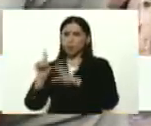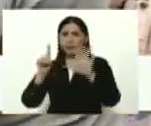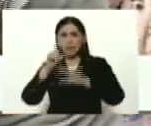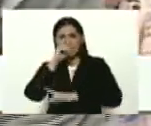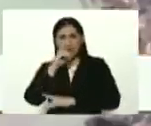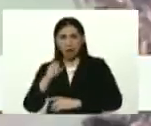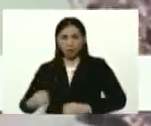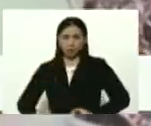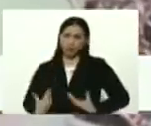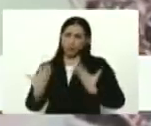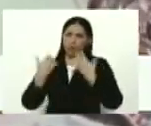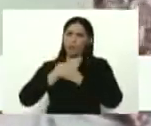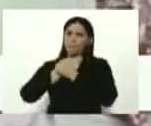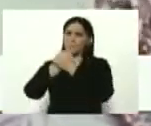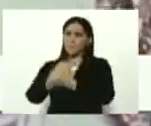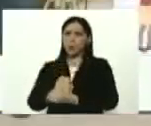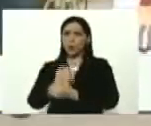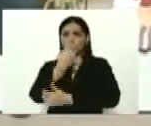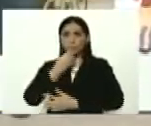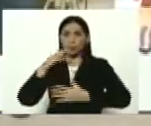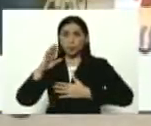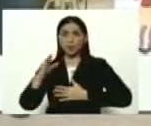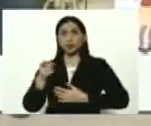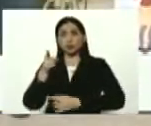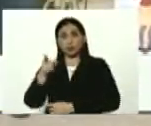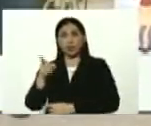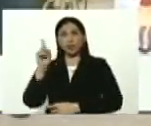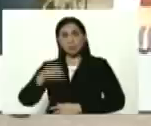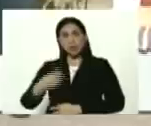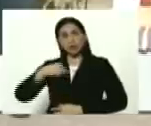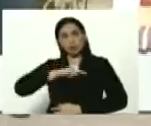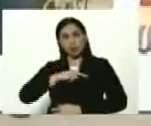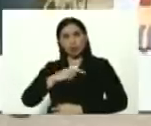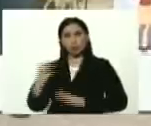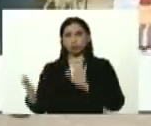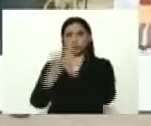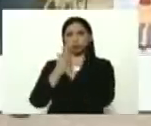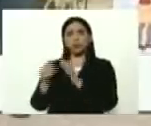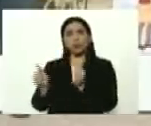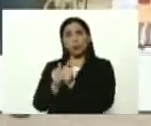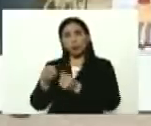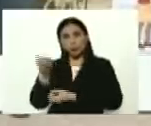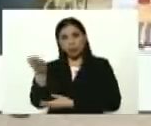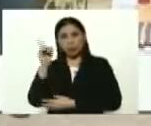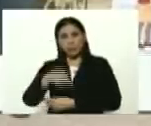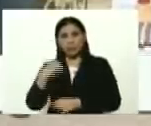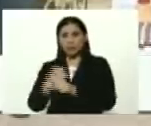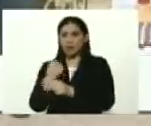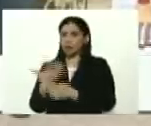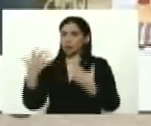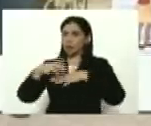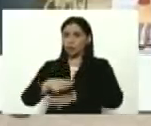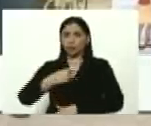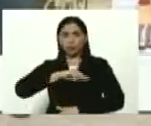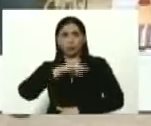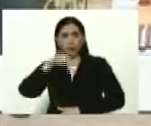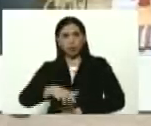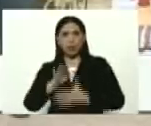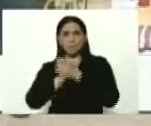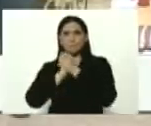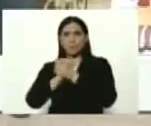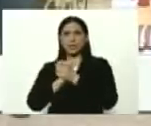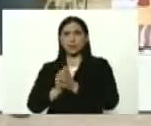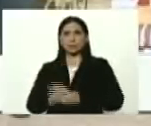amor, de compromiso de su parte y de nosotros para con usted, presidente. Nos encontramos acá con las compañeras Emira